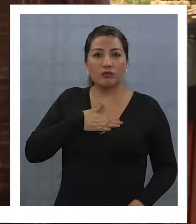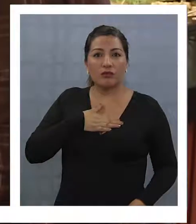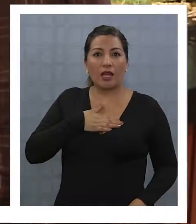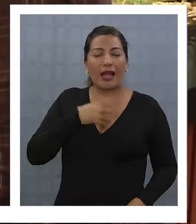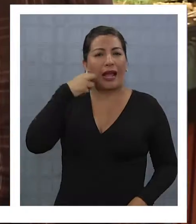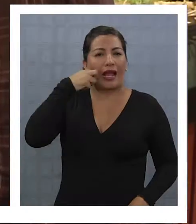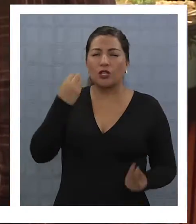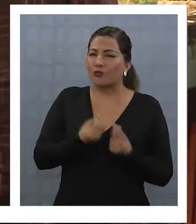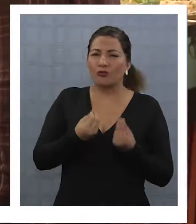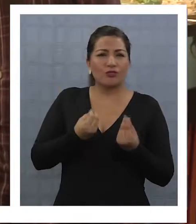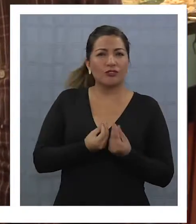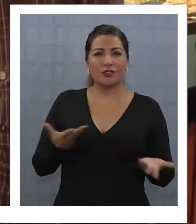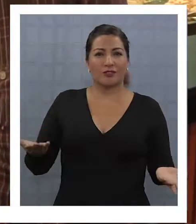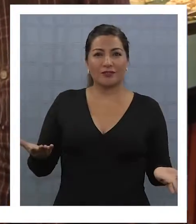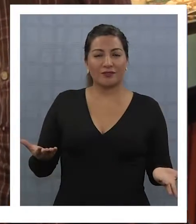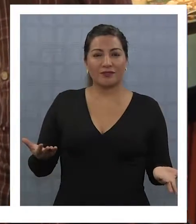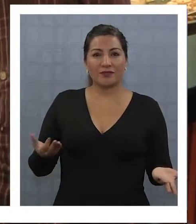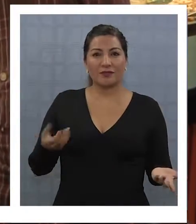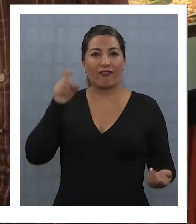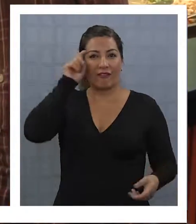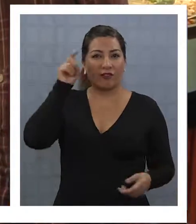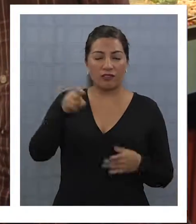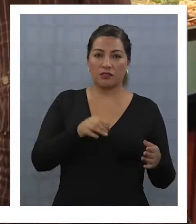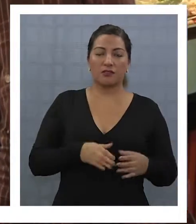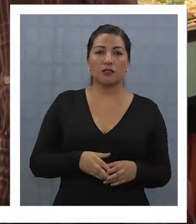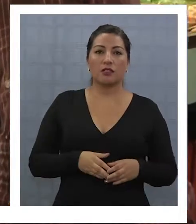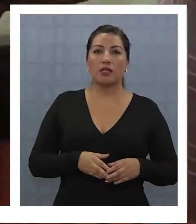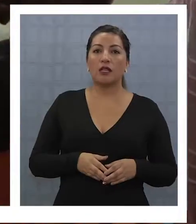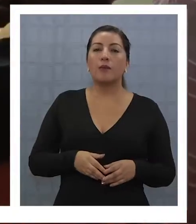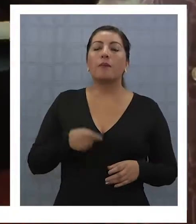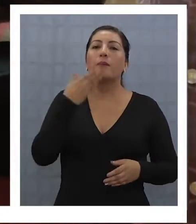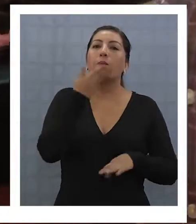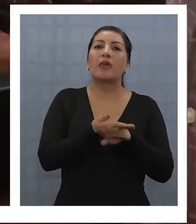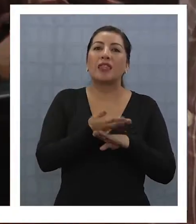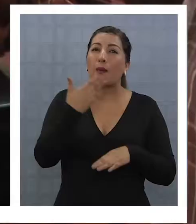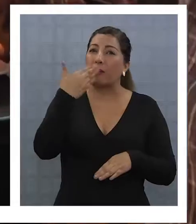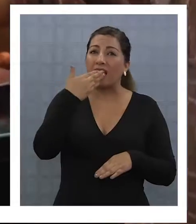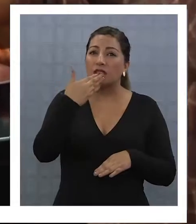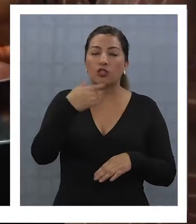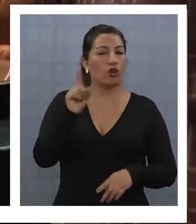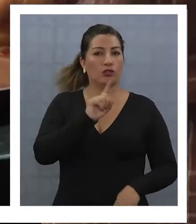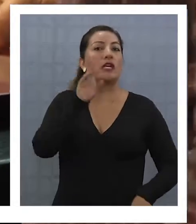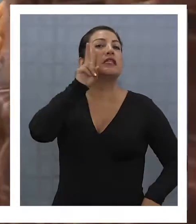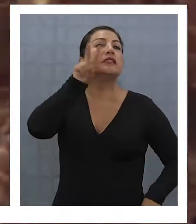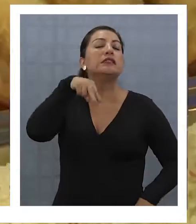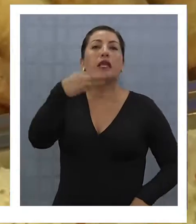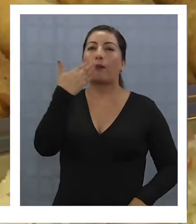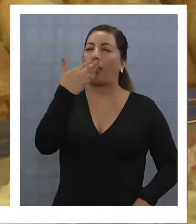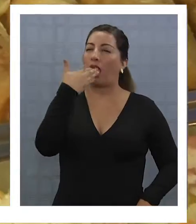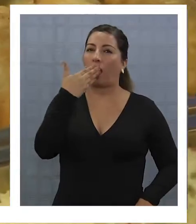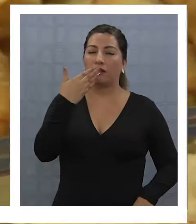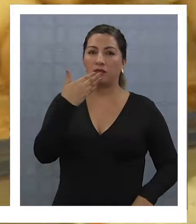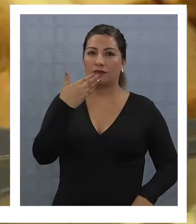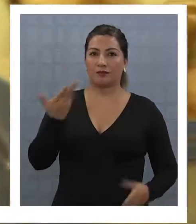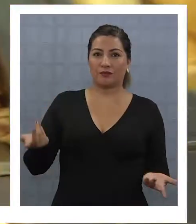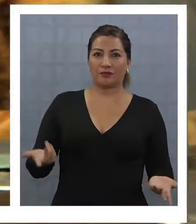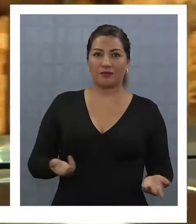harto comer. Oiga, ¿y se la piden picante o no tanto? No, sin picante, porque sí, les probaron sin picante.